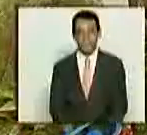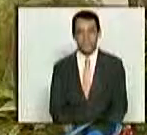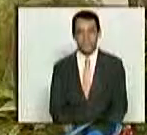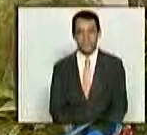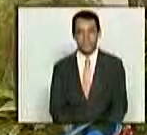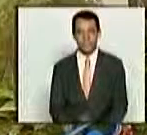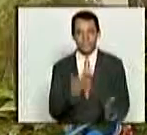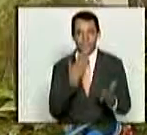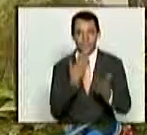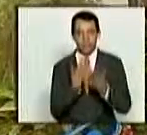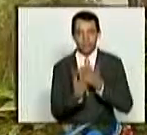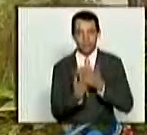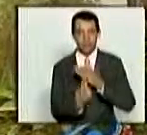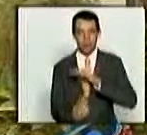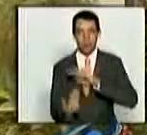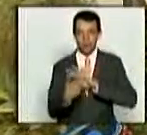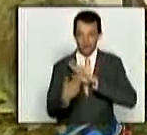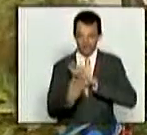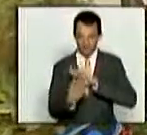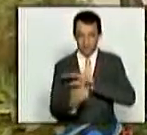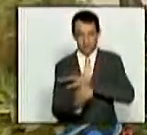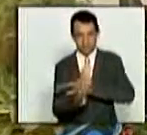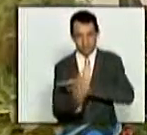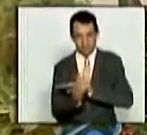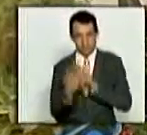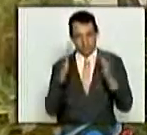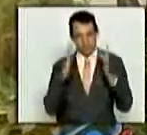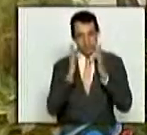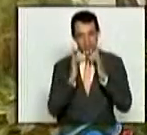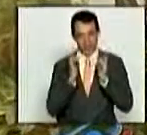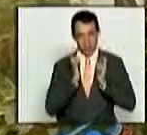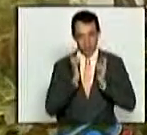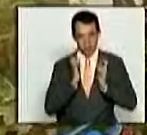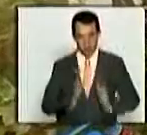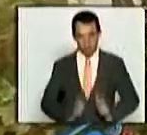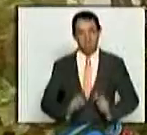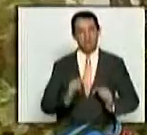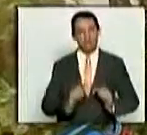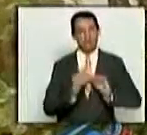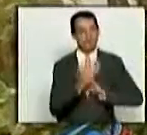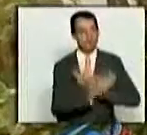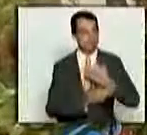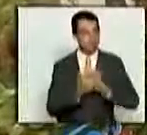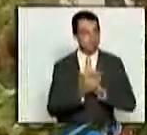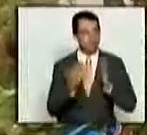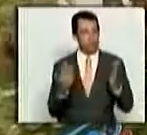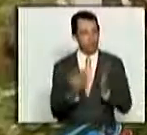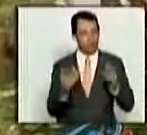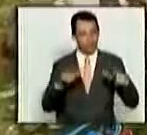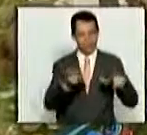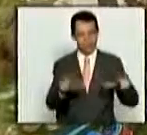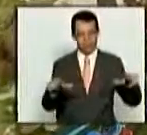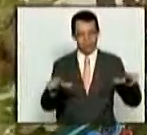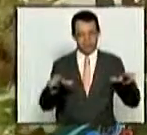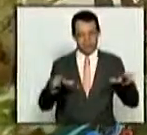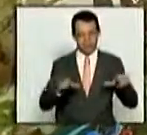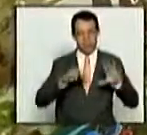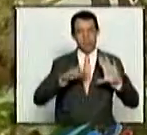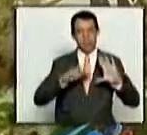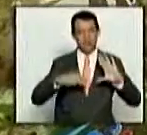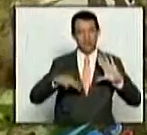Muchas gracias por estar nuevamente con nosotros en una nueva edición de Conexión Vital, con este lindo paisaje de nuestro parque